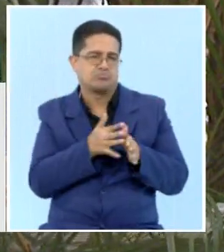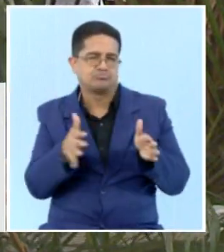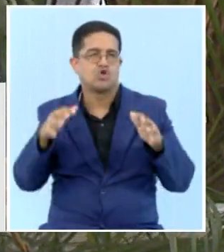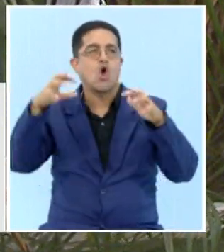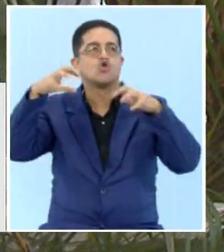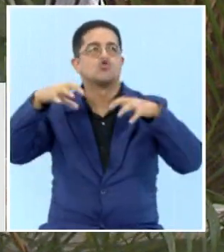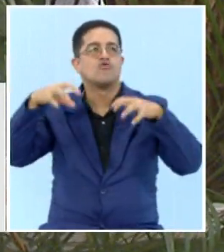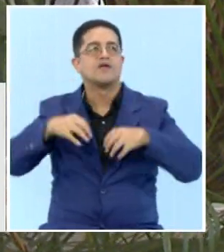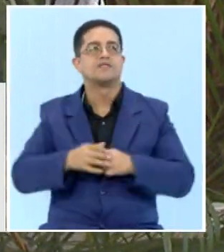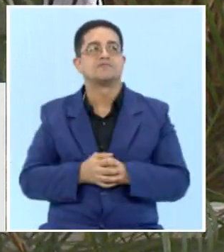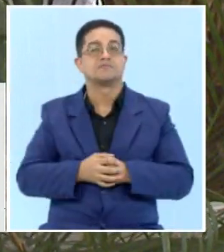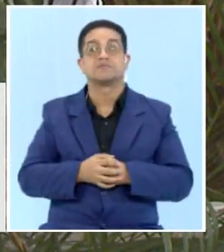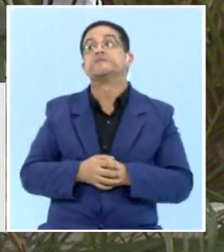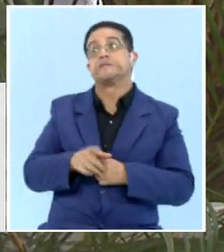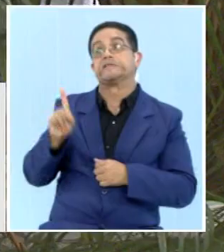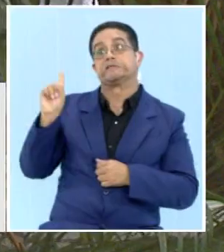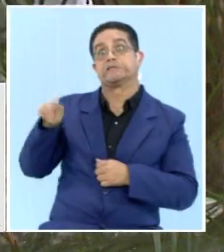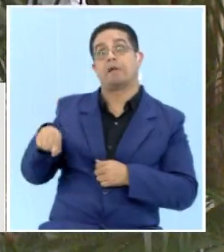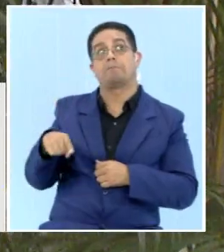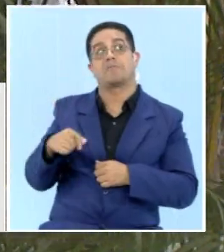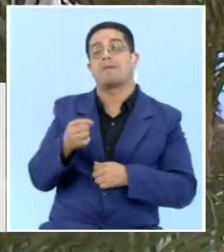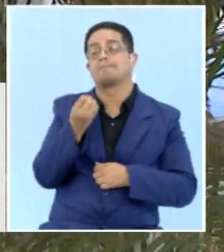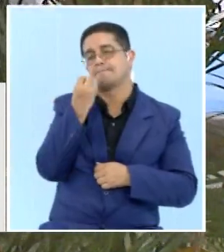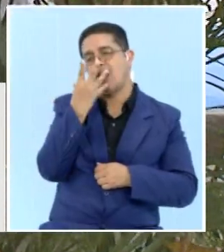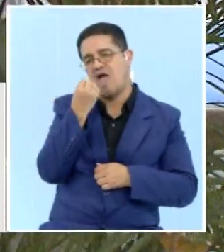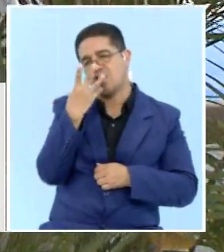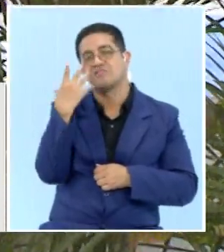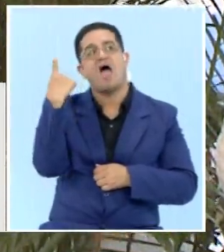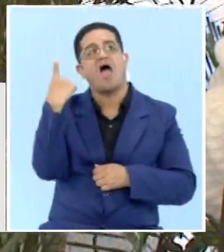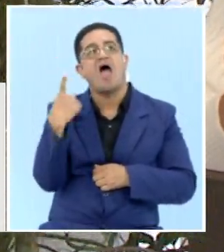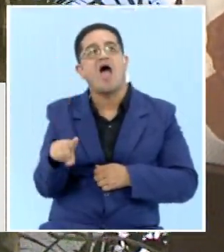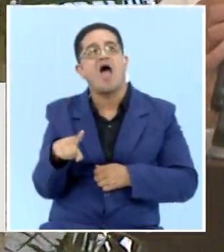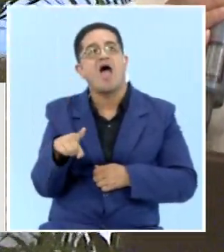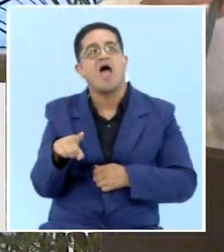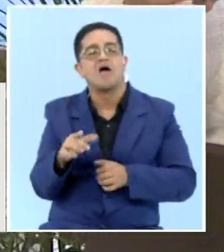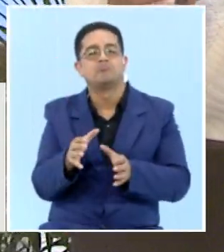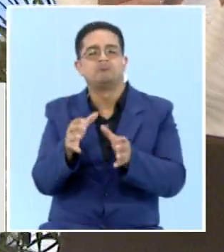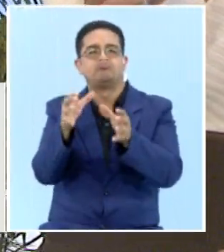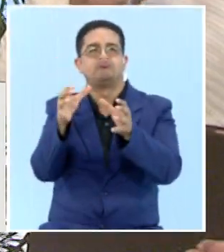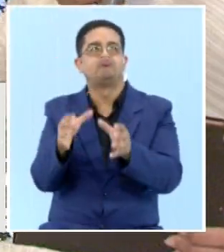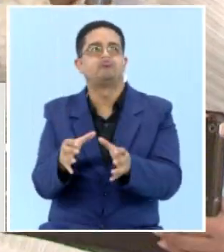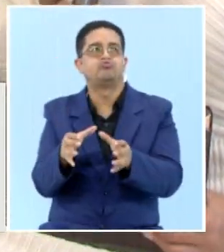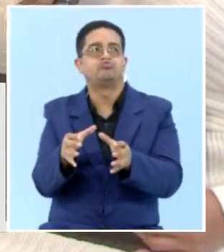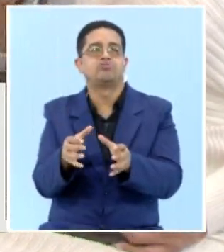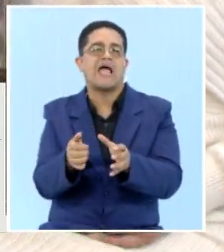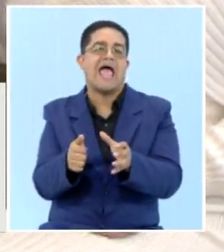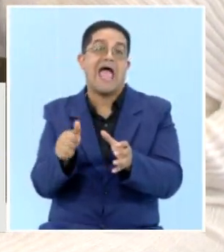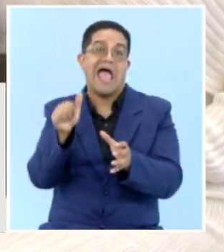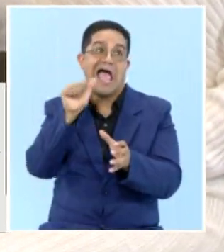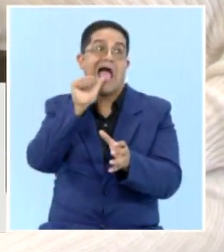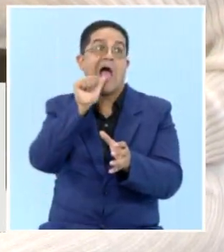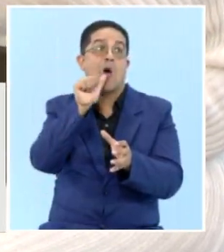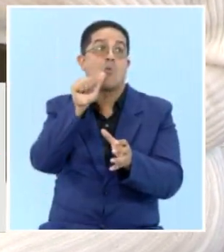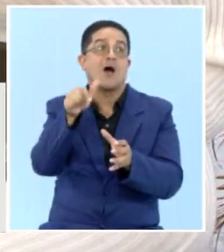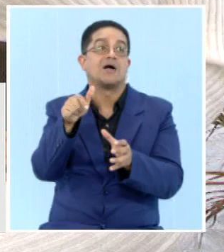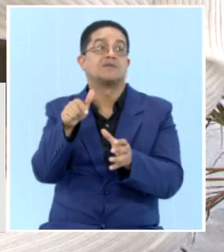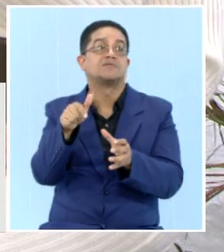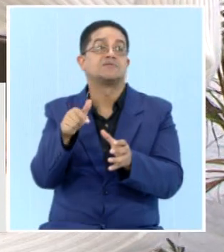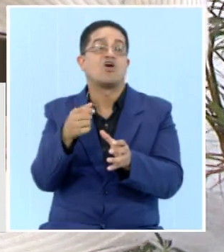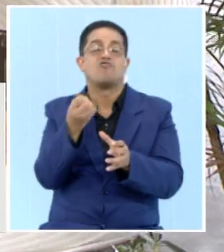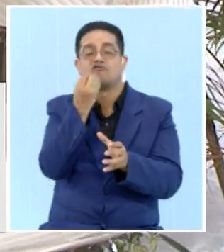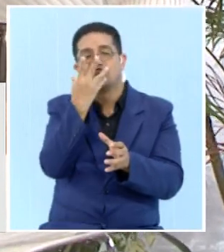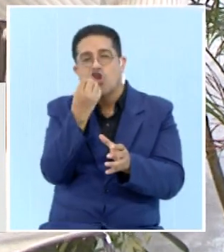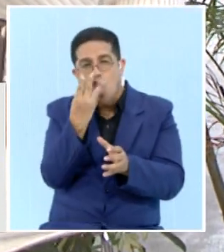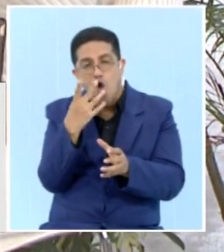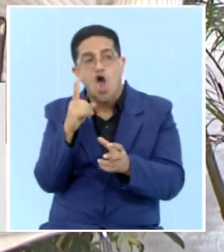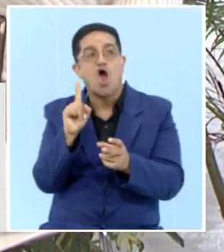bromelias, y también si tenemos plantas en donde tenemos particularmente envases con agua, por ejemplo los bambú, Flores también. flores, las